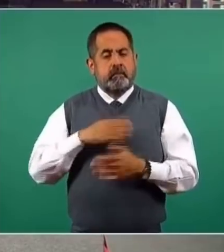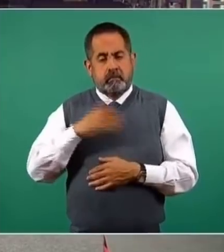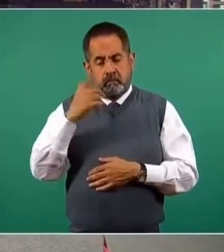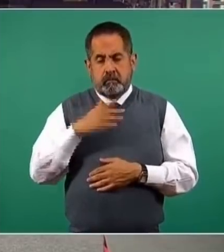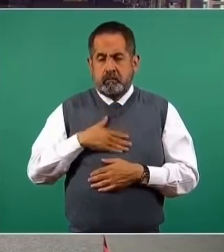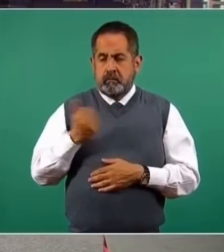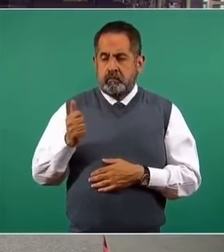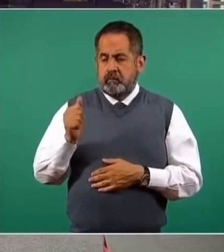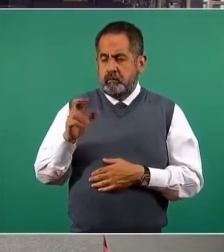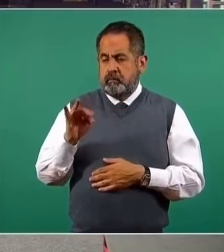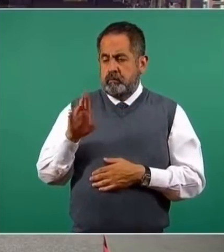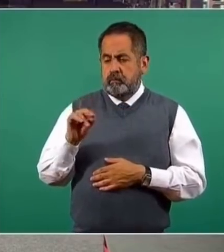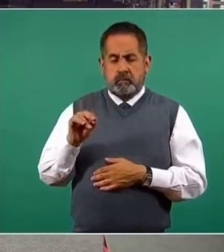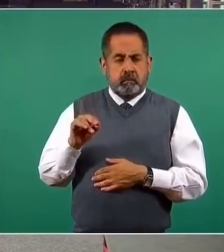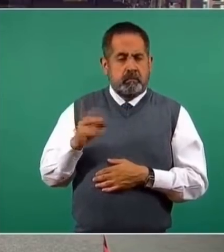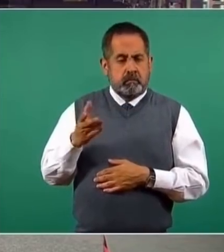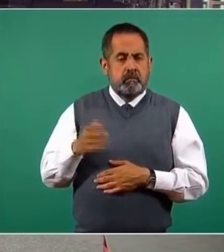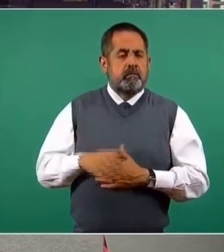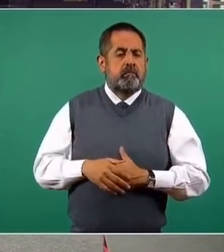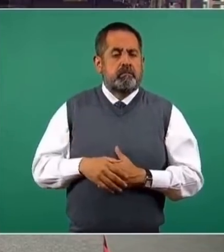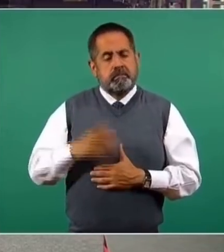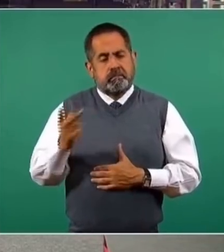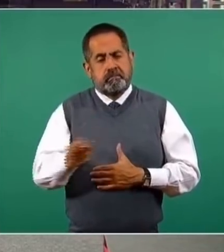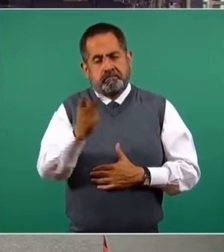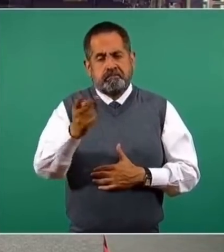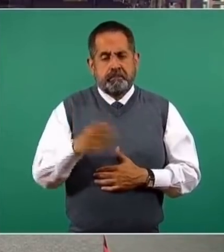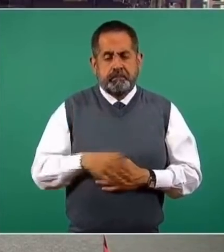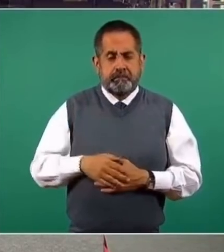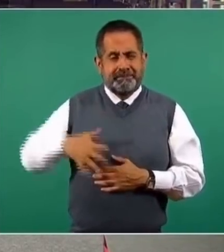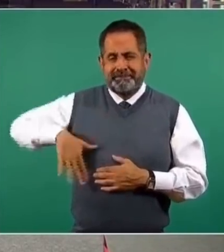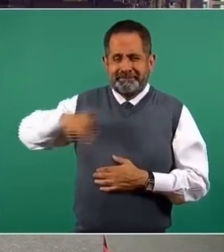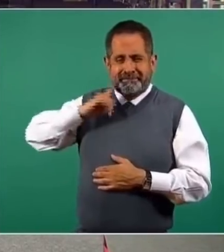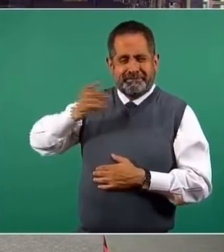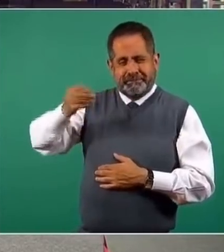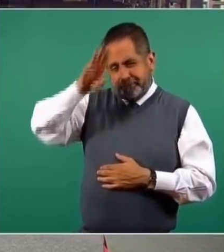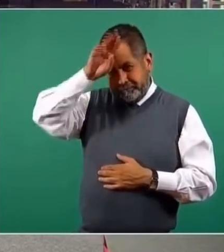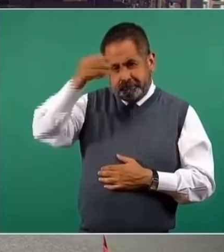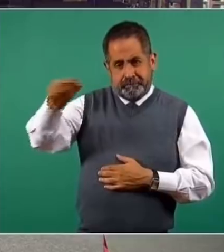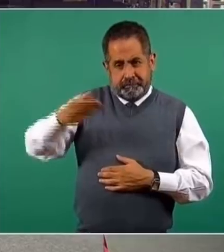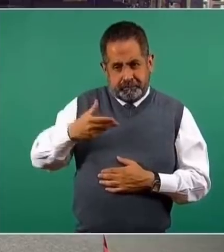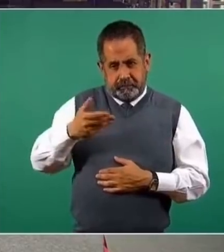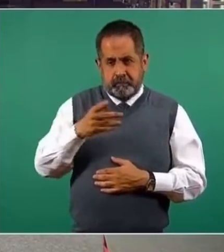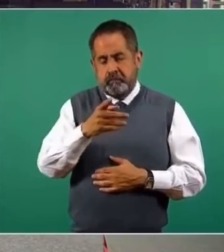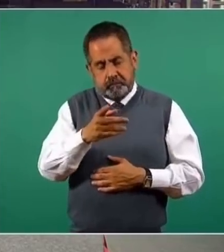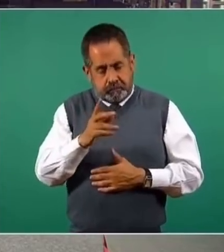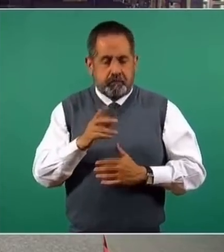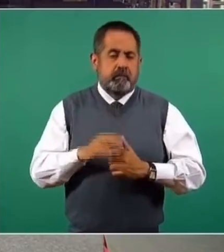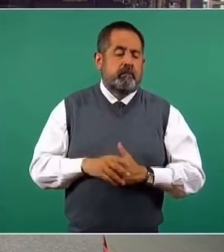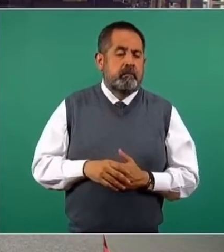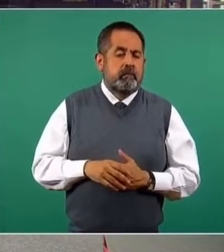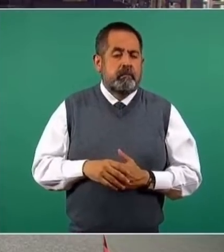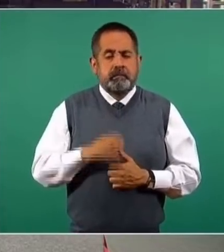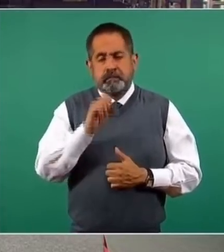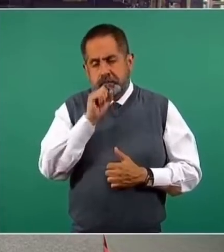Contreras de pie de página, un poco retomando la pregunta de la ciudadana que nos hace llegar de Monterrey, y un poco ante